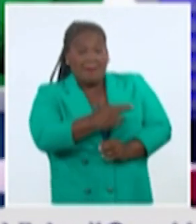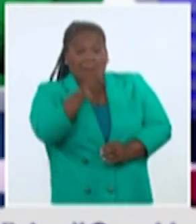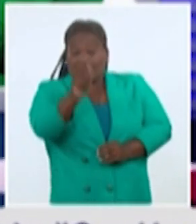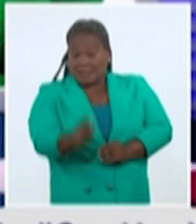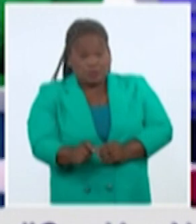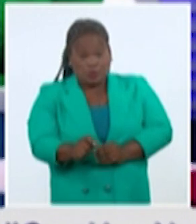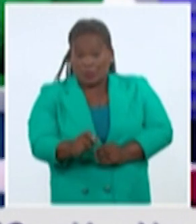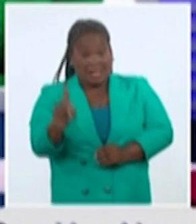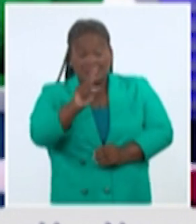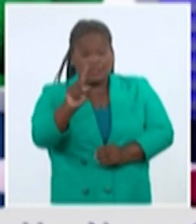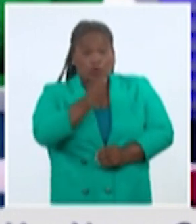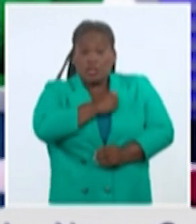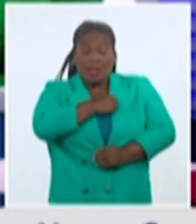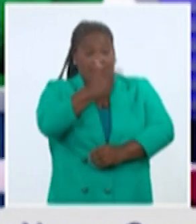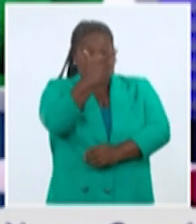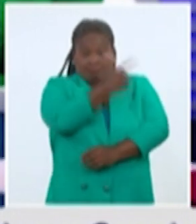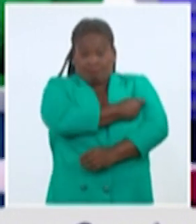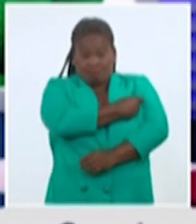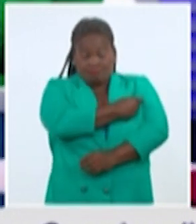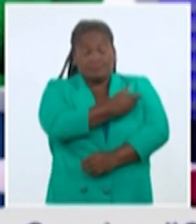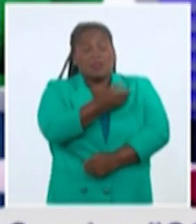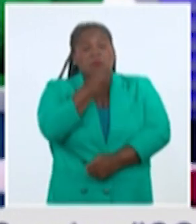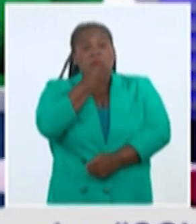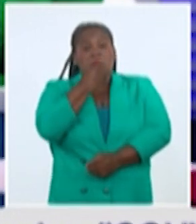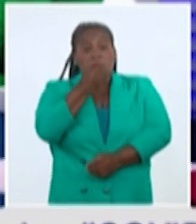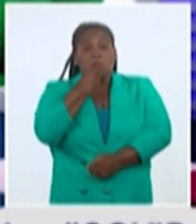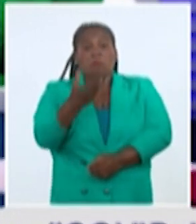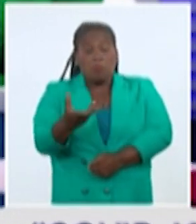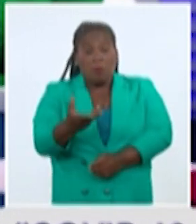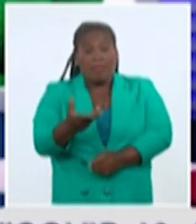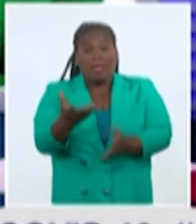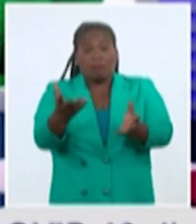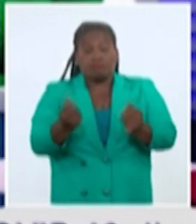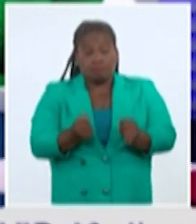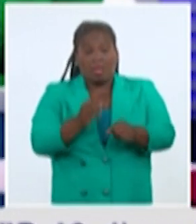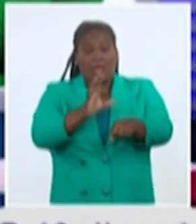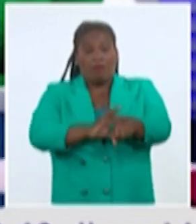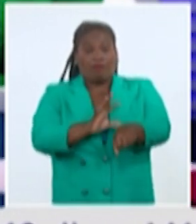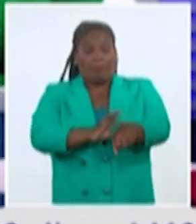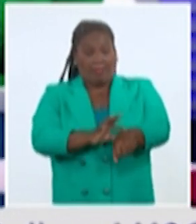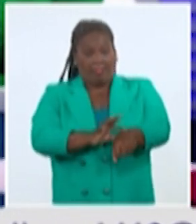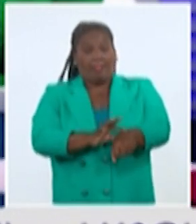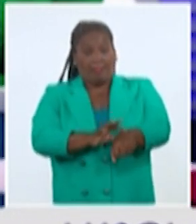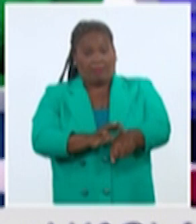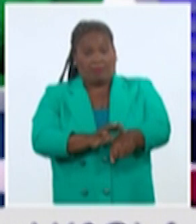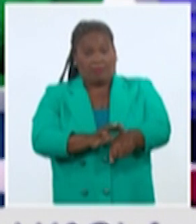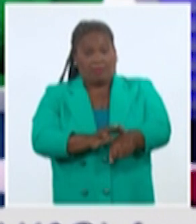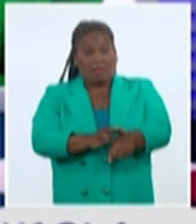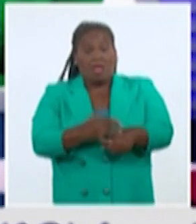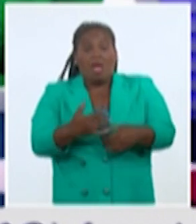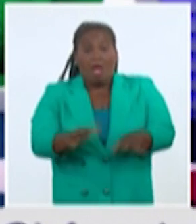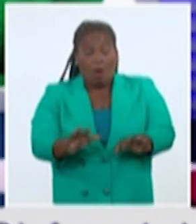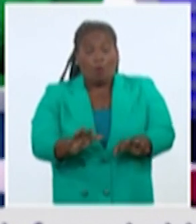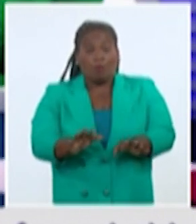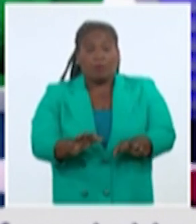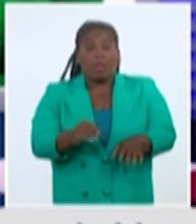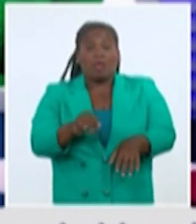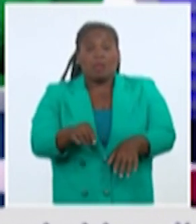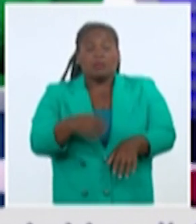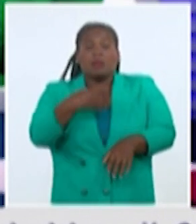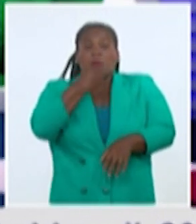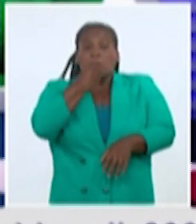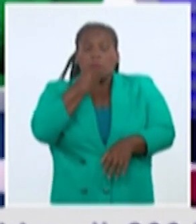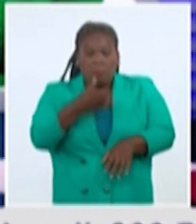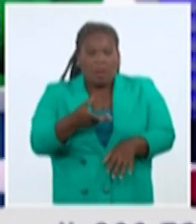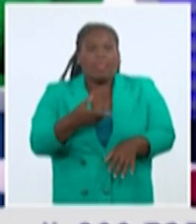una mayor probabilidad de contraer la enfermedad, aunque en mayor medida están en mayor riesgo de presentar formas